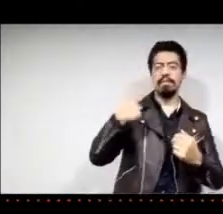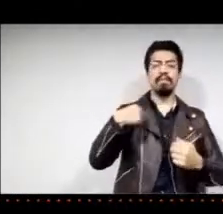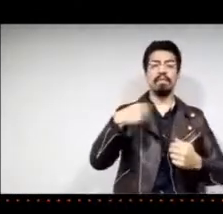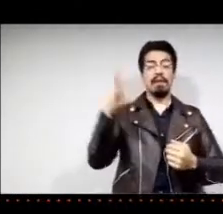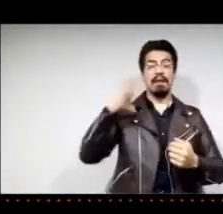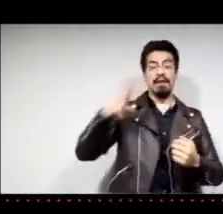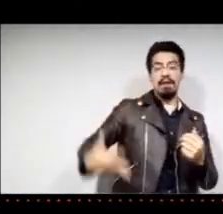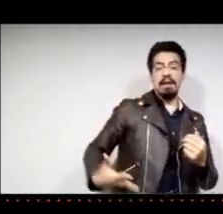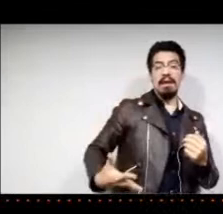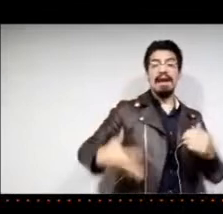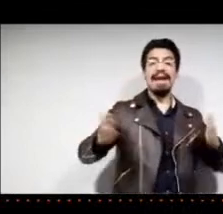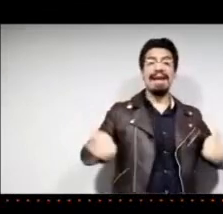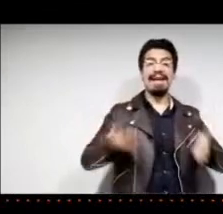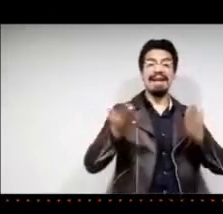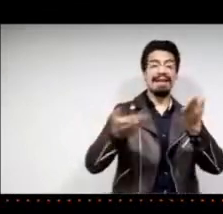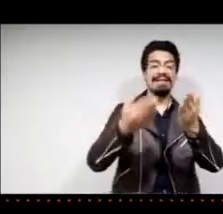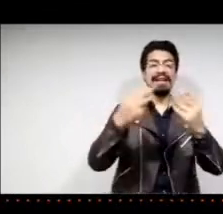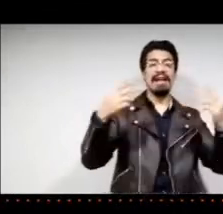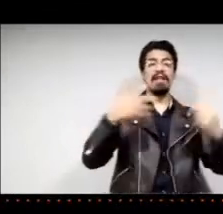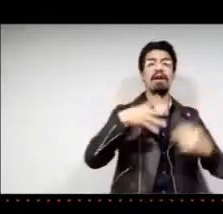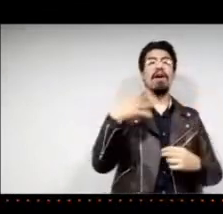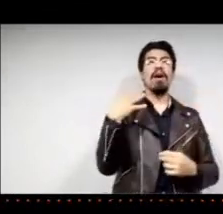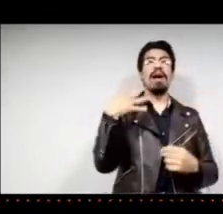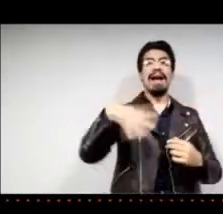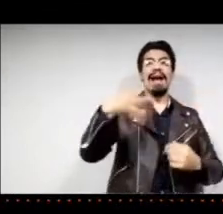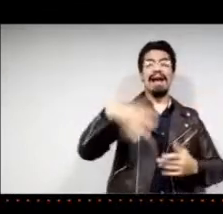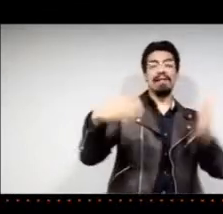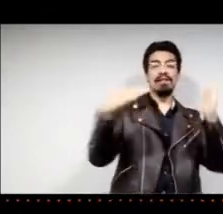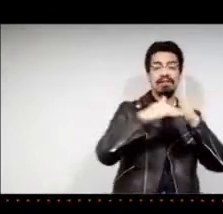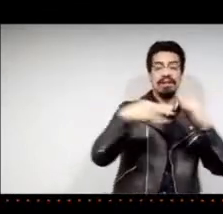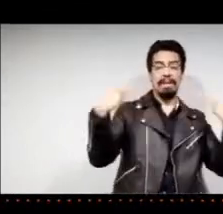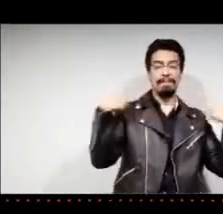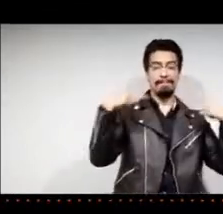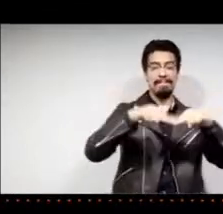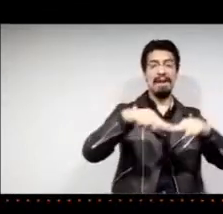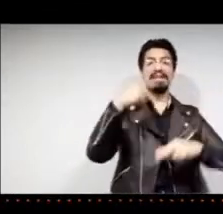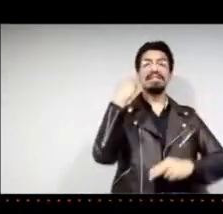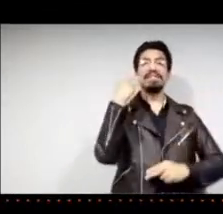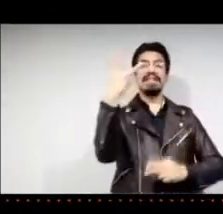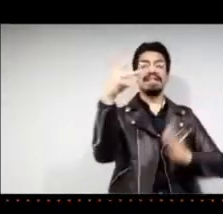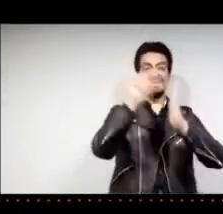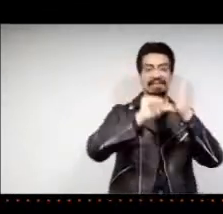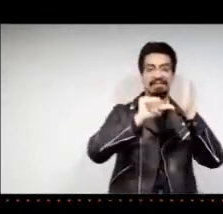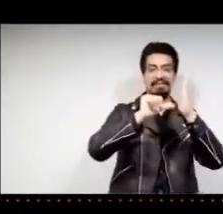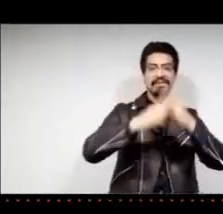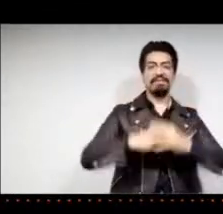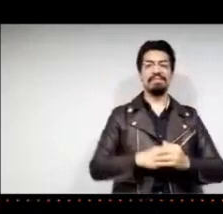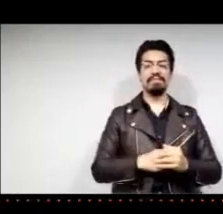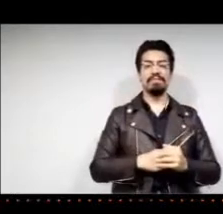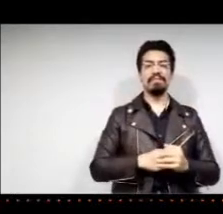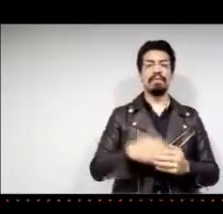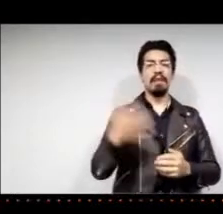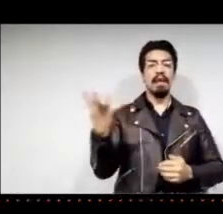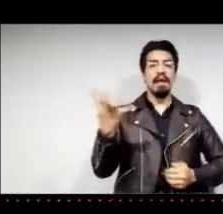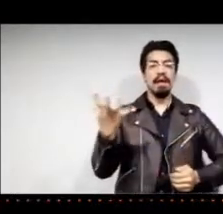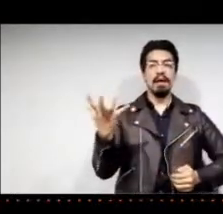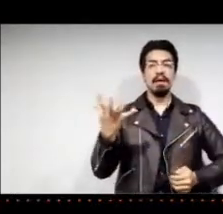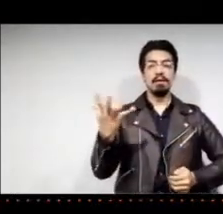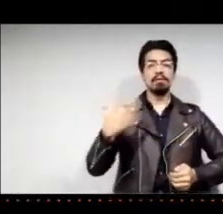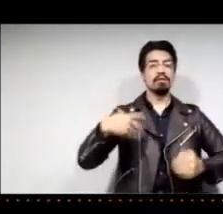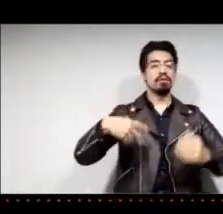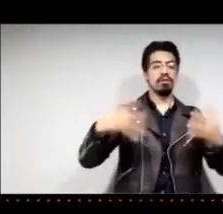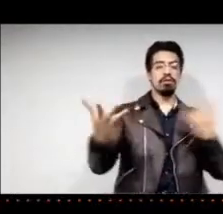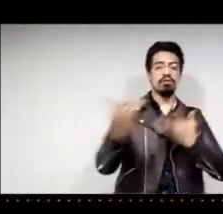capacitado a más de 14,000 maestros en cuestión de 3 meses. Hemos hecho focus groups con los alumnos,